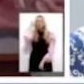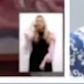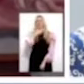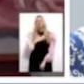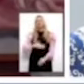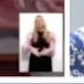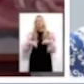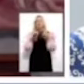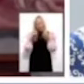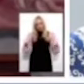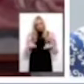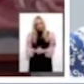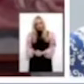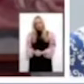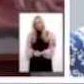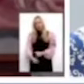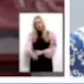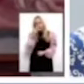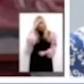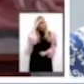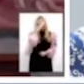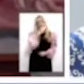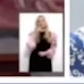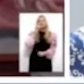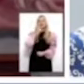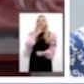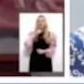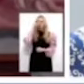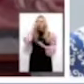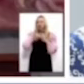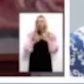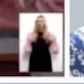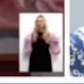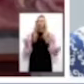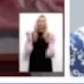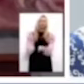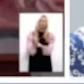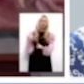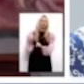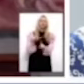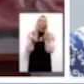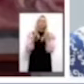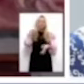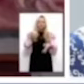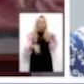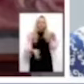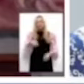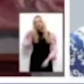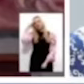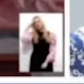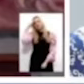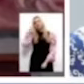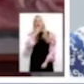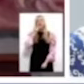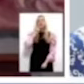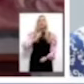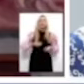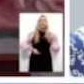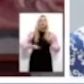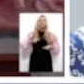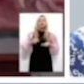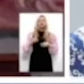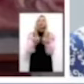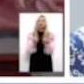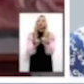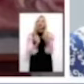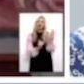entra al trámite legislativo que corresponde. La Comisión de Justicia conoce el asunto, cita